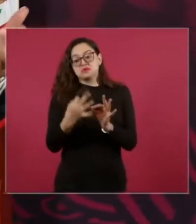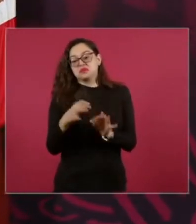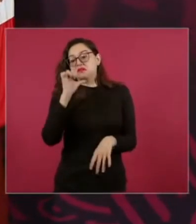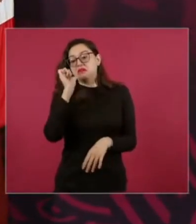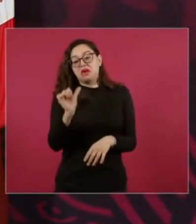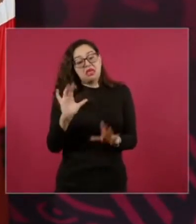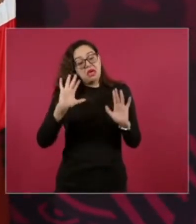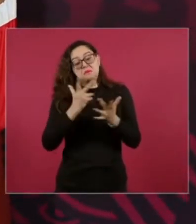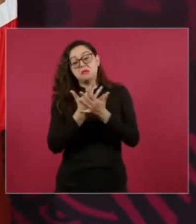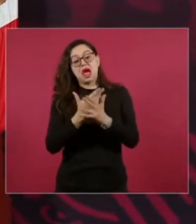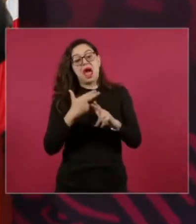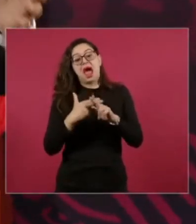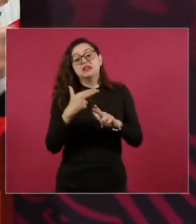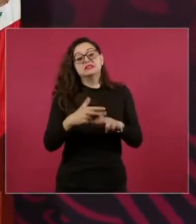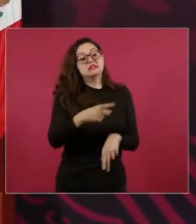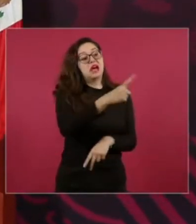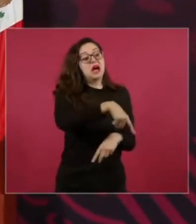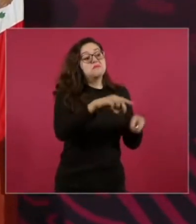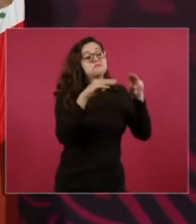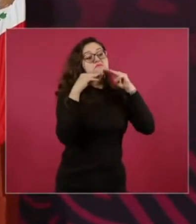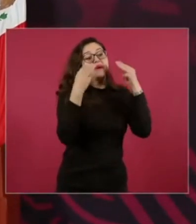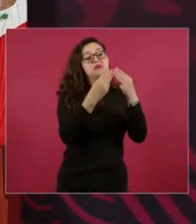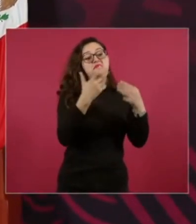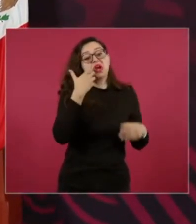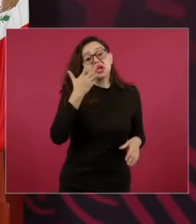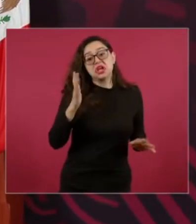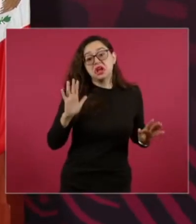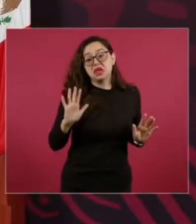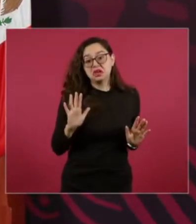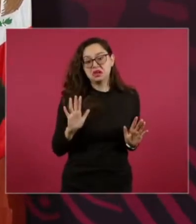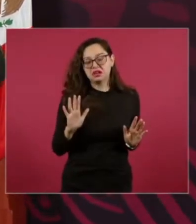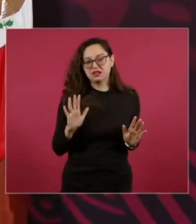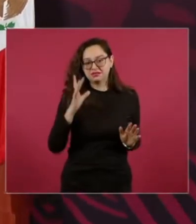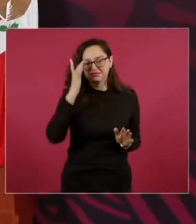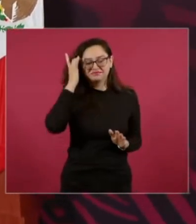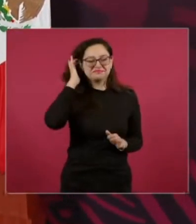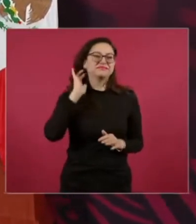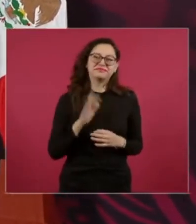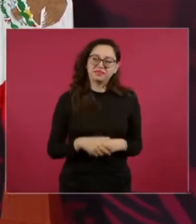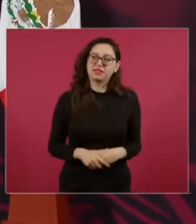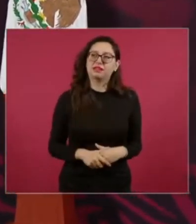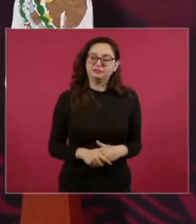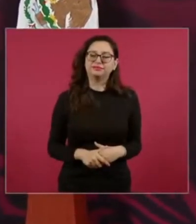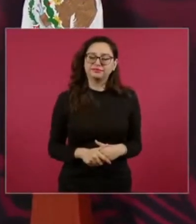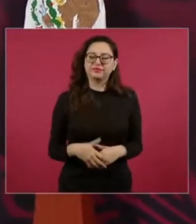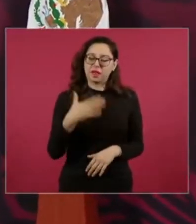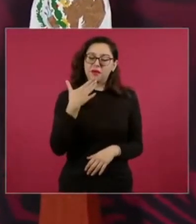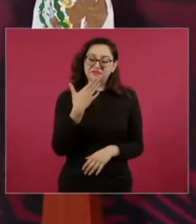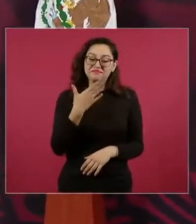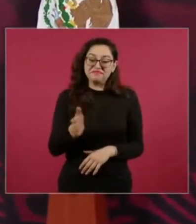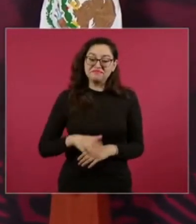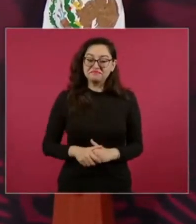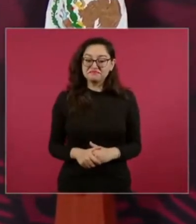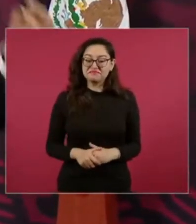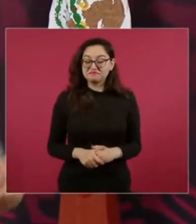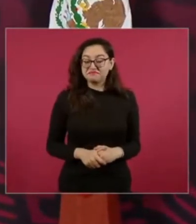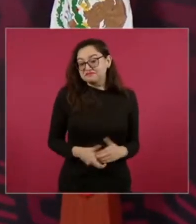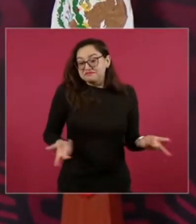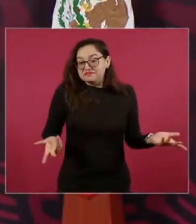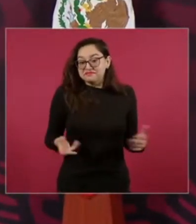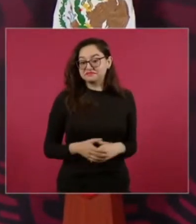y amigas, hoy todavía nos faltan cerca de 50 años para